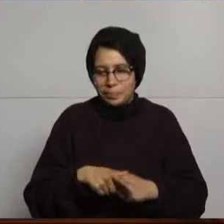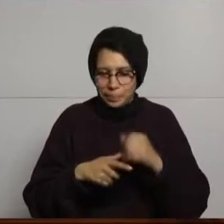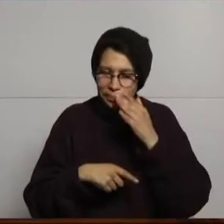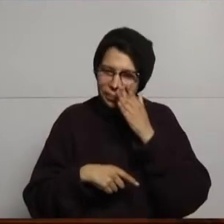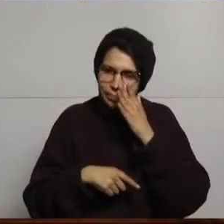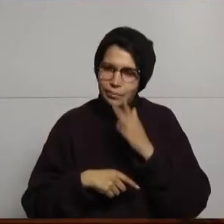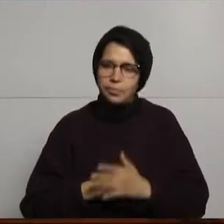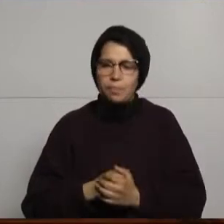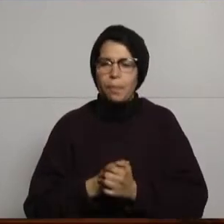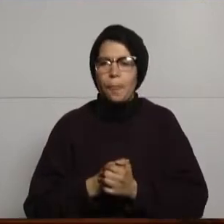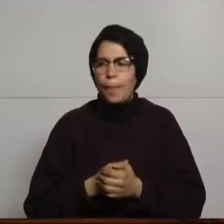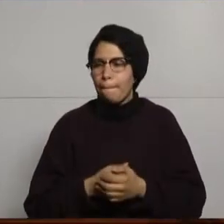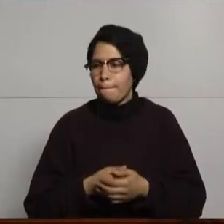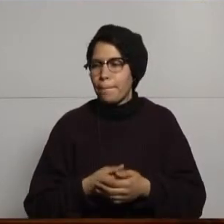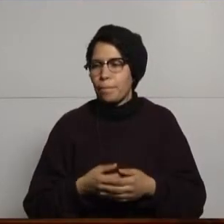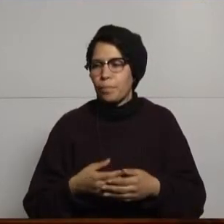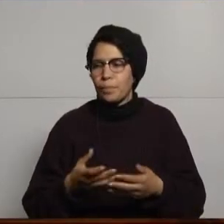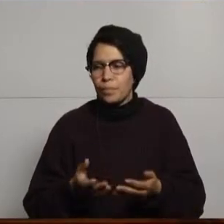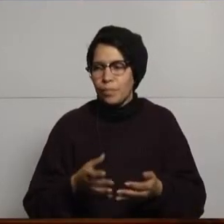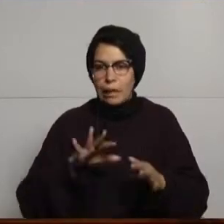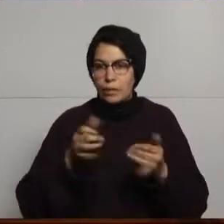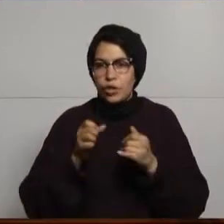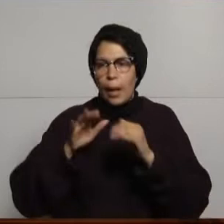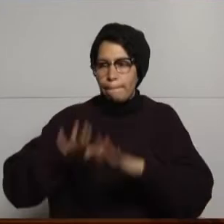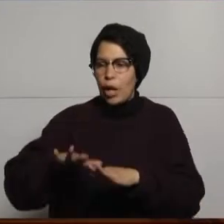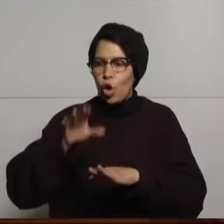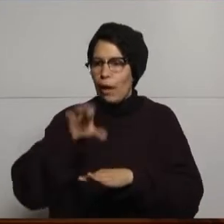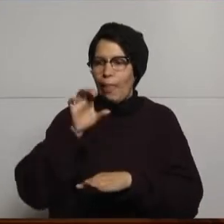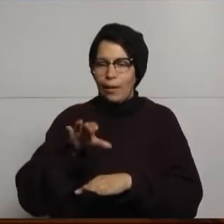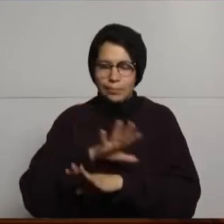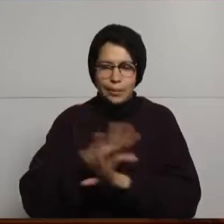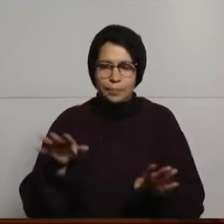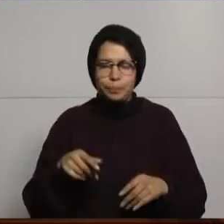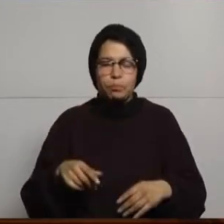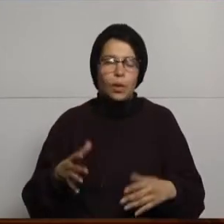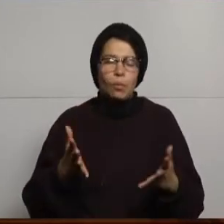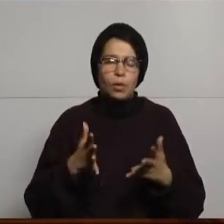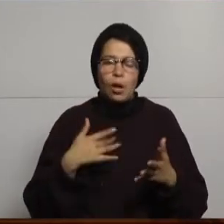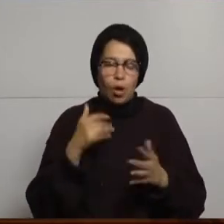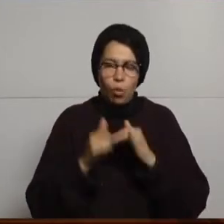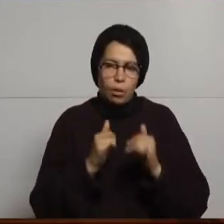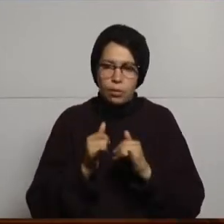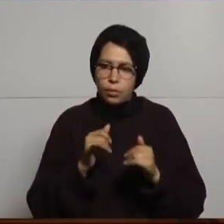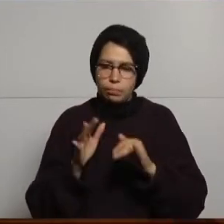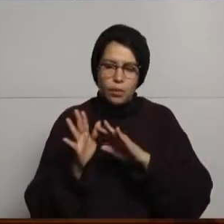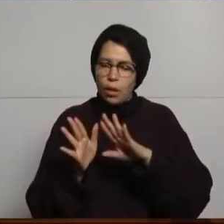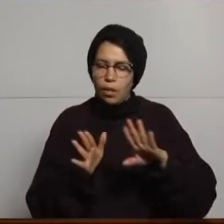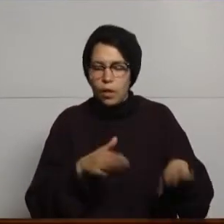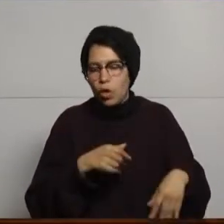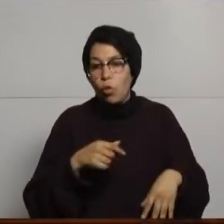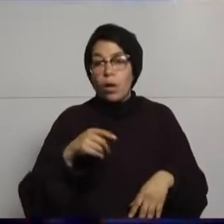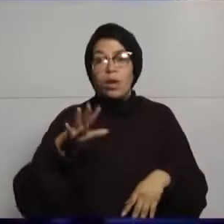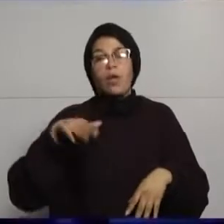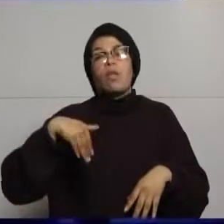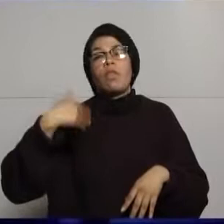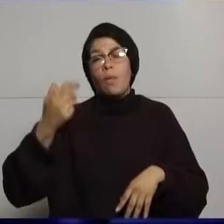fundó la Fania All Star. Queda Entonces, presentado, ya dejó de ladrar, entonces. solo quería salir en pantalla. Entonces, bueno, pero es eso. Dejo ahí y si quieren luego recojo